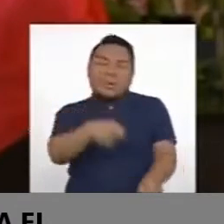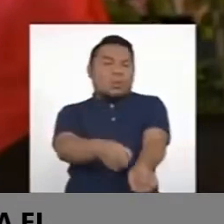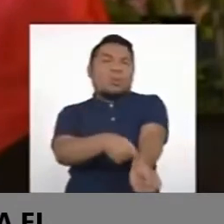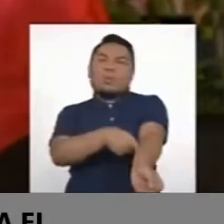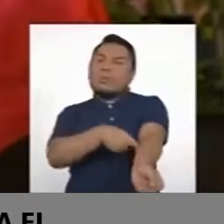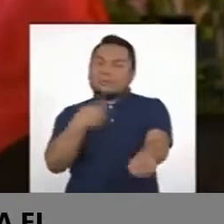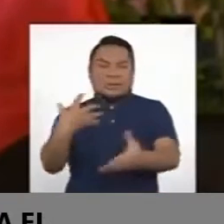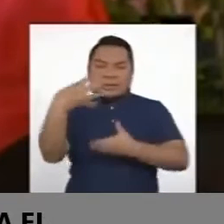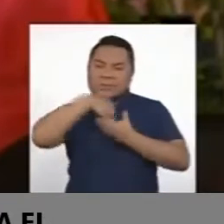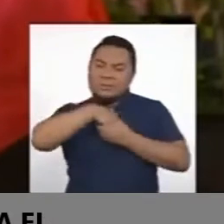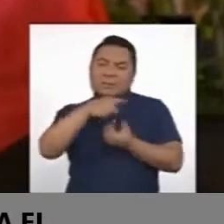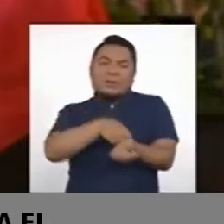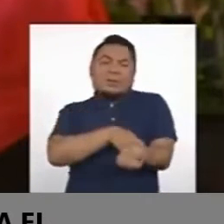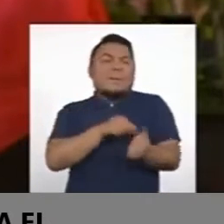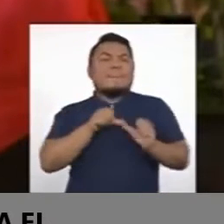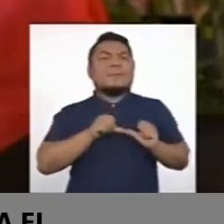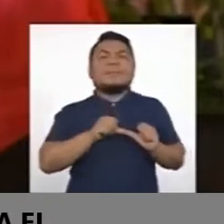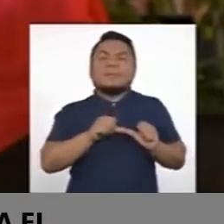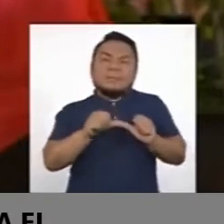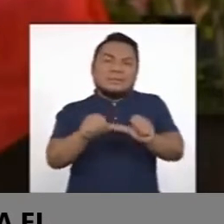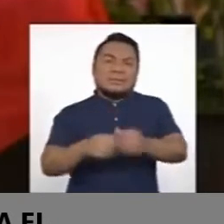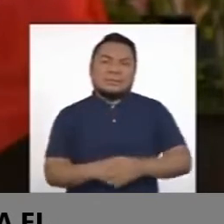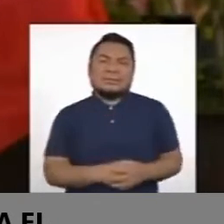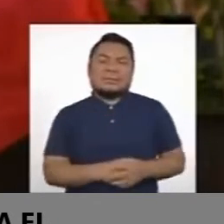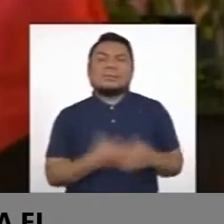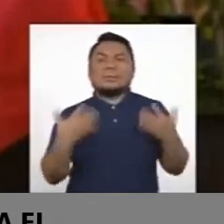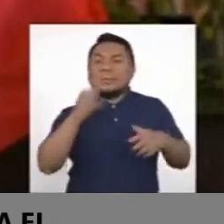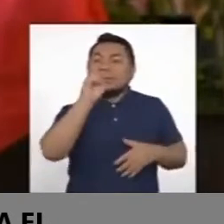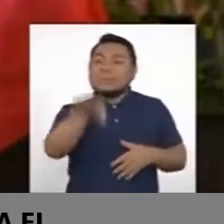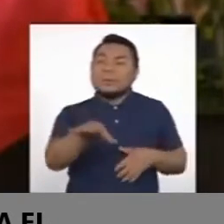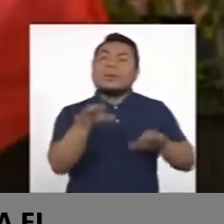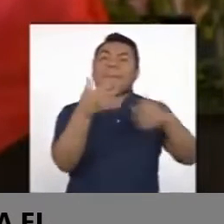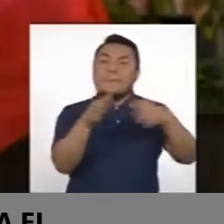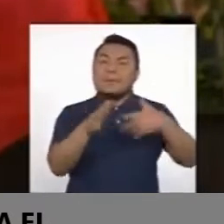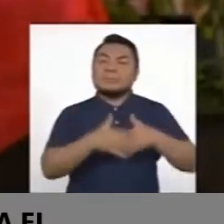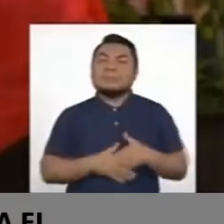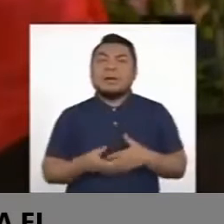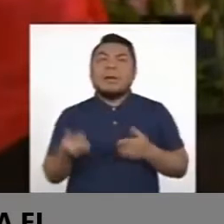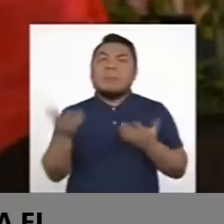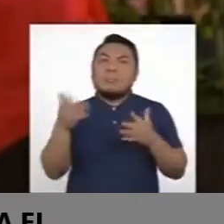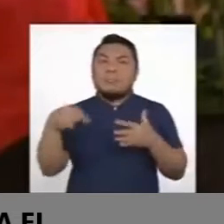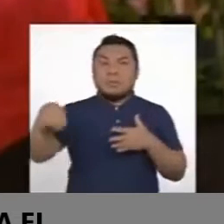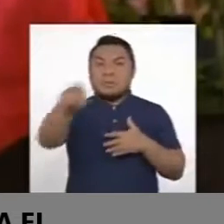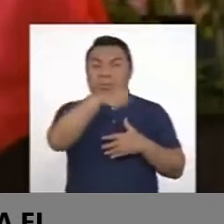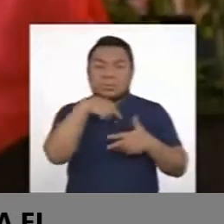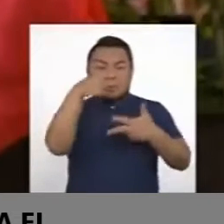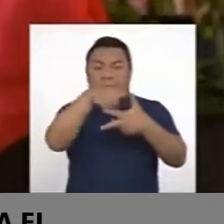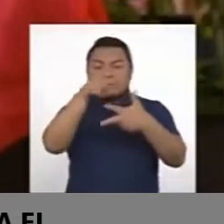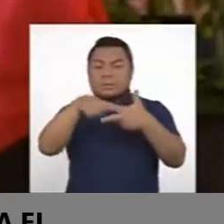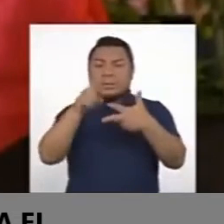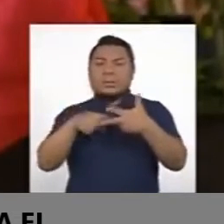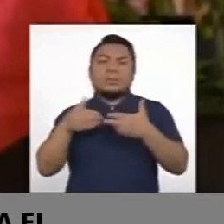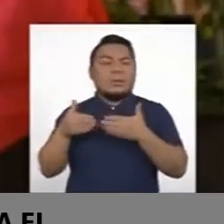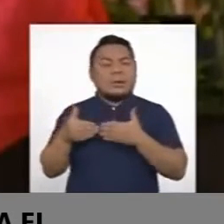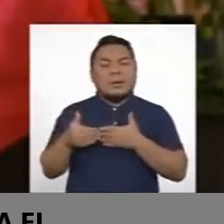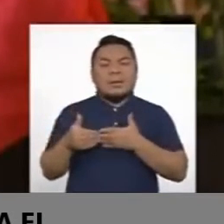habitual, permanente. Y como lo hemos dicho, por lo menos hasta que a principios del próximo